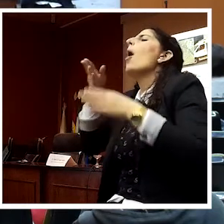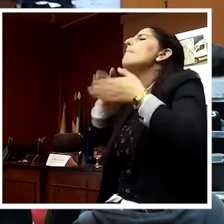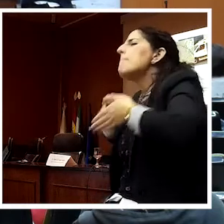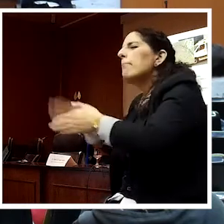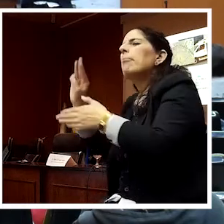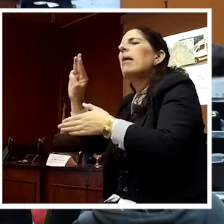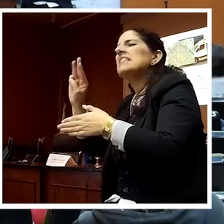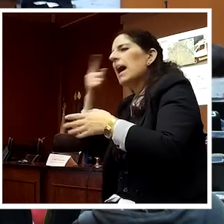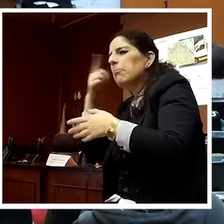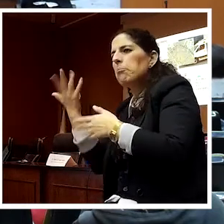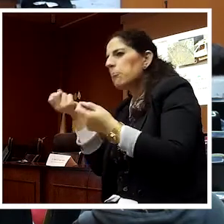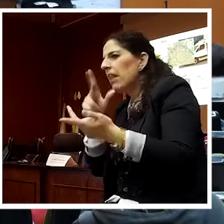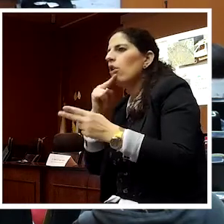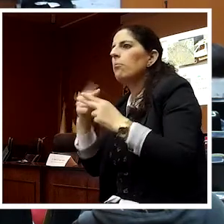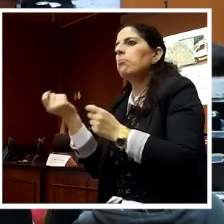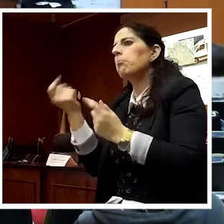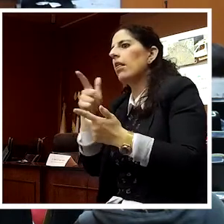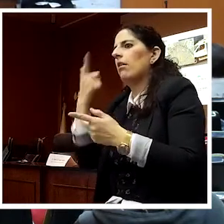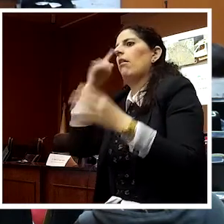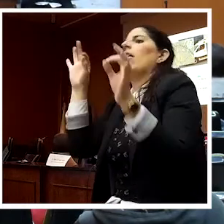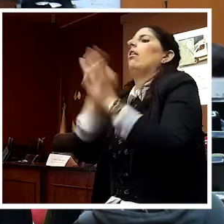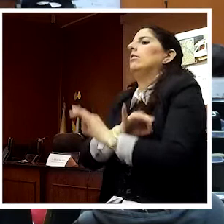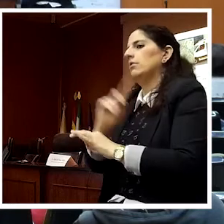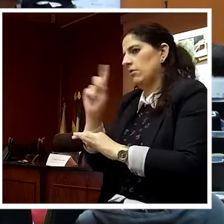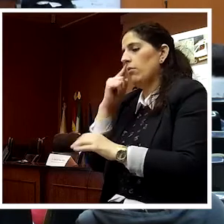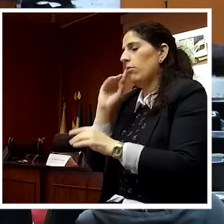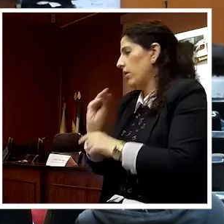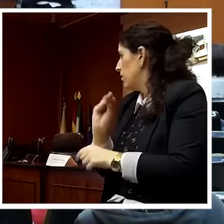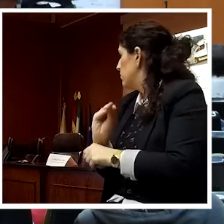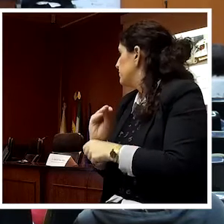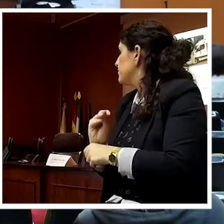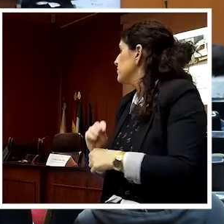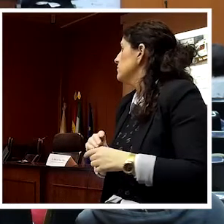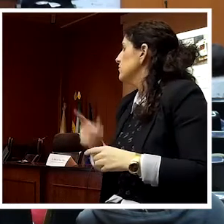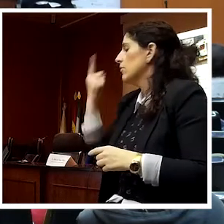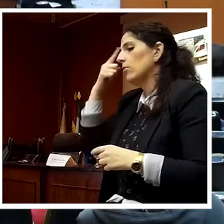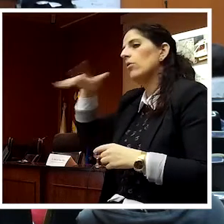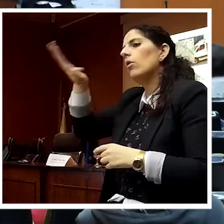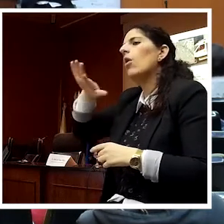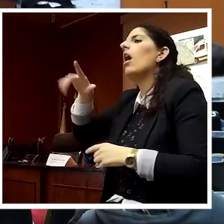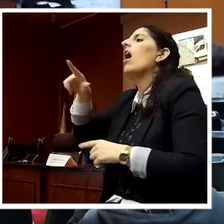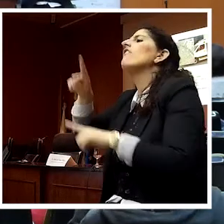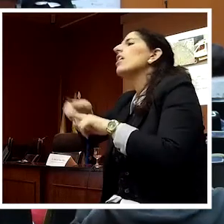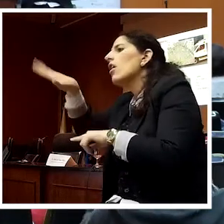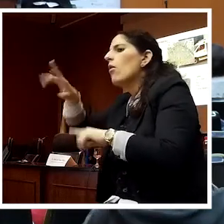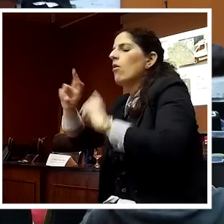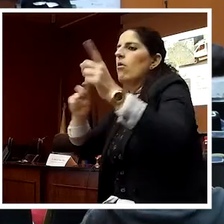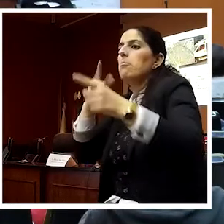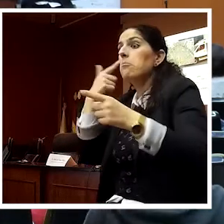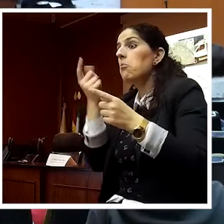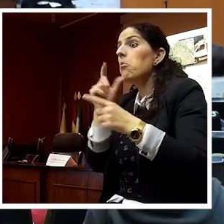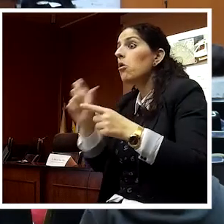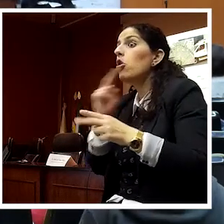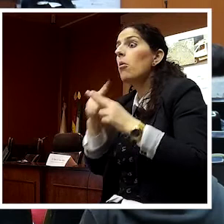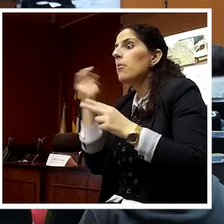en extremos opuestos. Una está en el Parque Figueroa y la otra está por la zona del Zumbacón. Si te equivocas y no has entendido